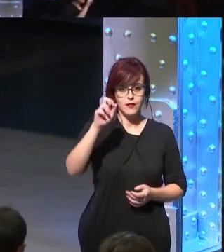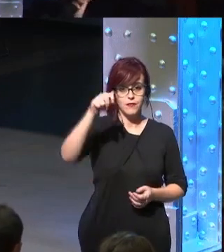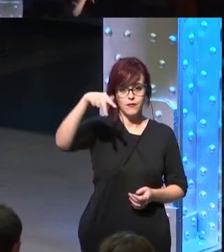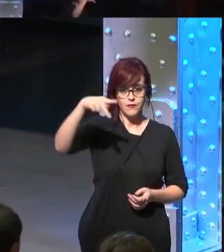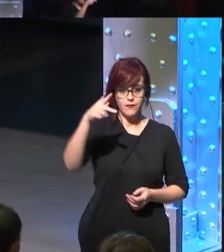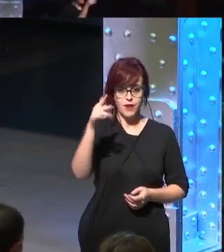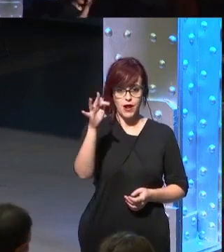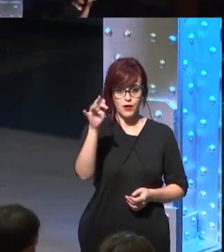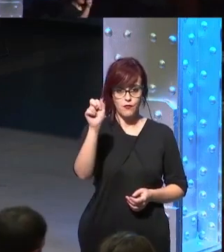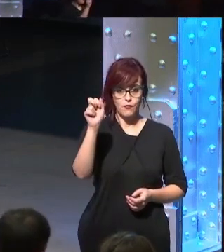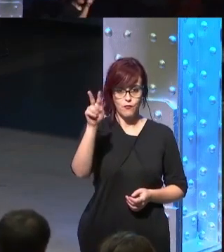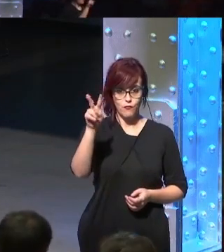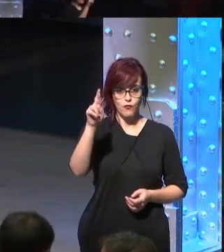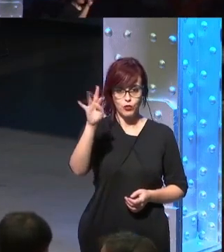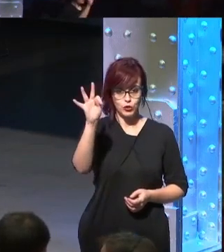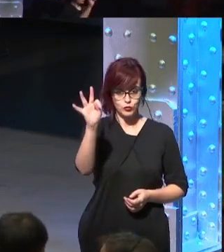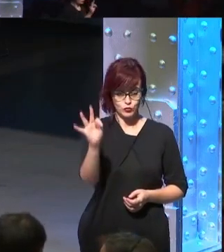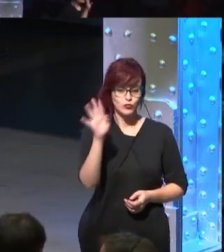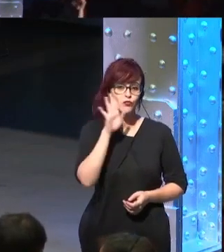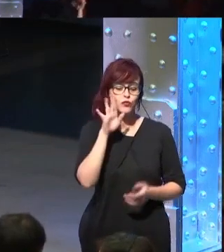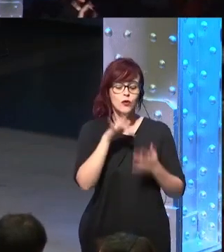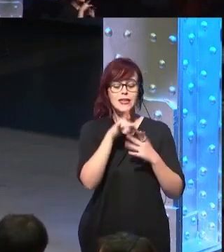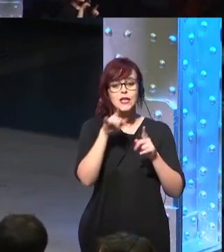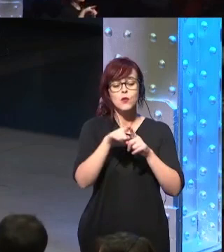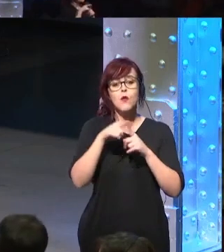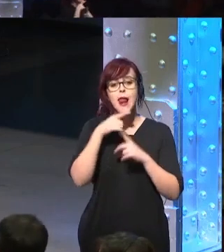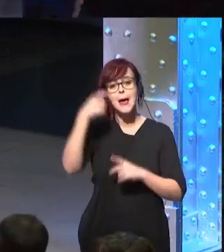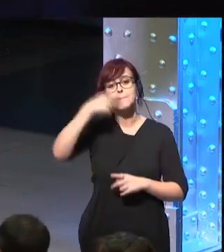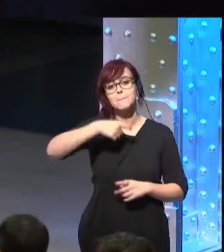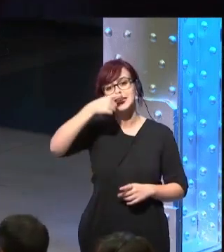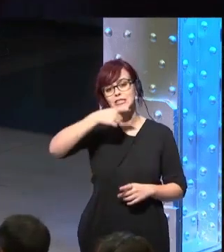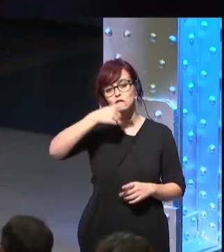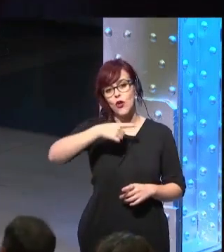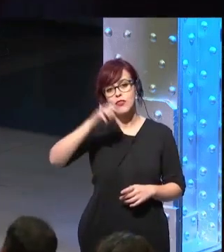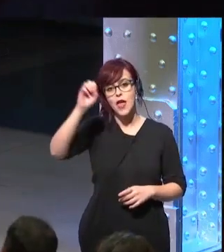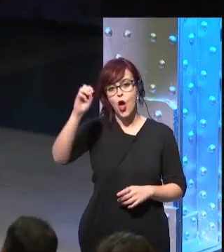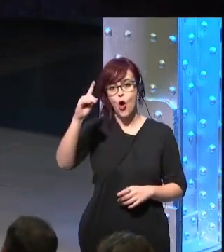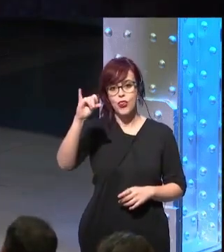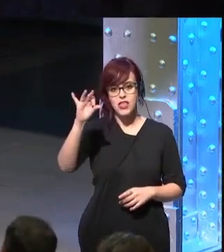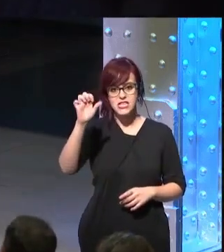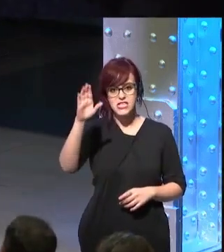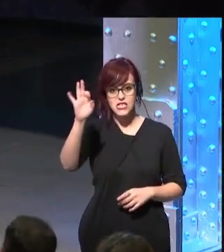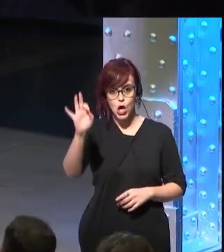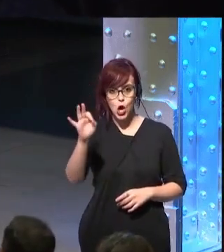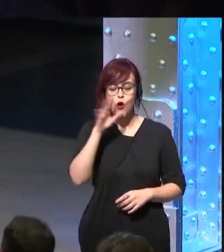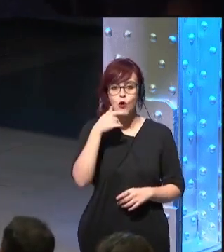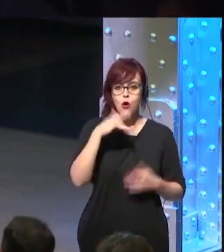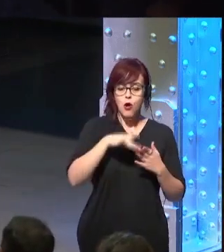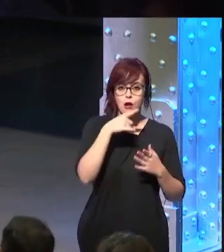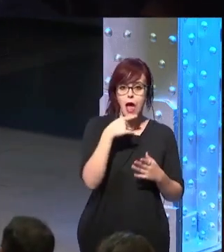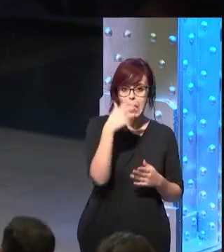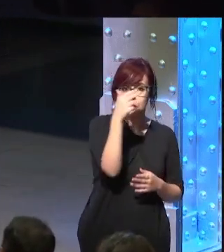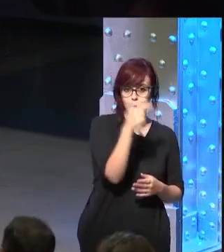Cuando se estudia y se trae el mito de Odiseo, o el mito de la Ilustración, y se llega a la aporía, de